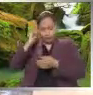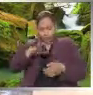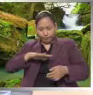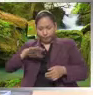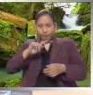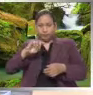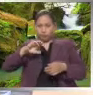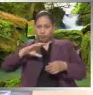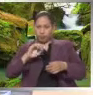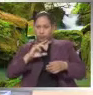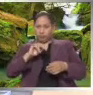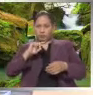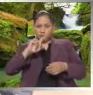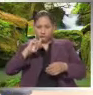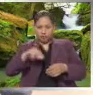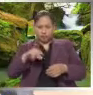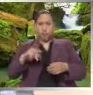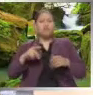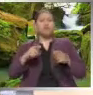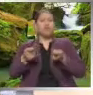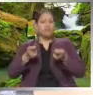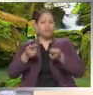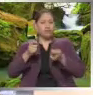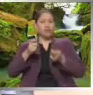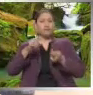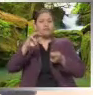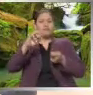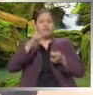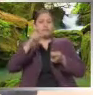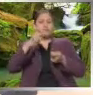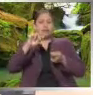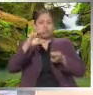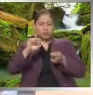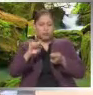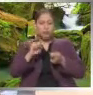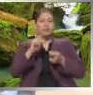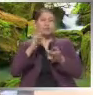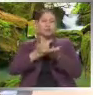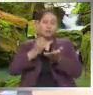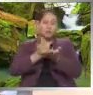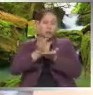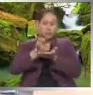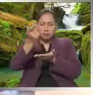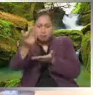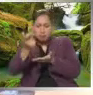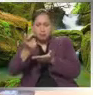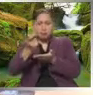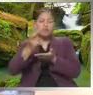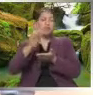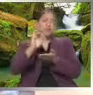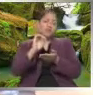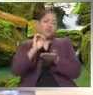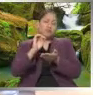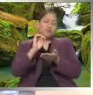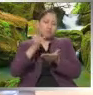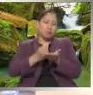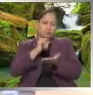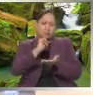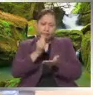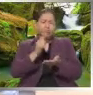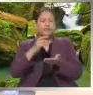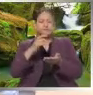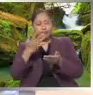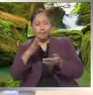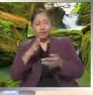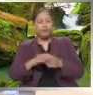sometidos al imperio mexica y le tenían que rendir tributo, ya sea de manera directa o indirecta. Y en Tlalpan este tributo era